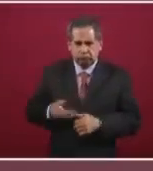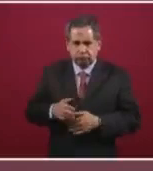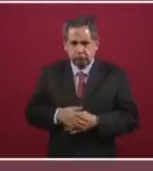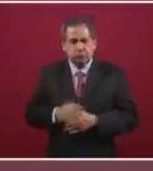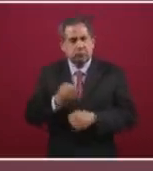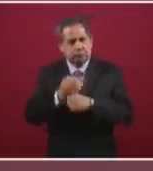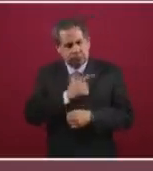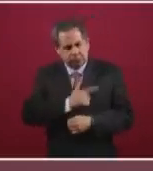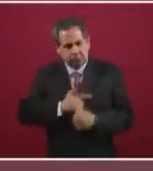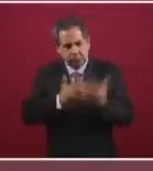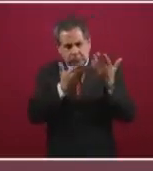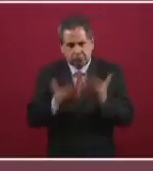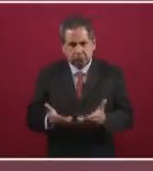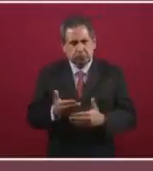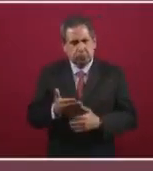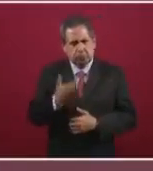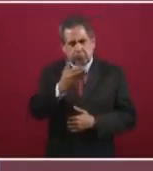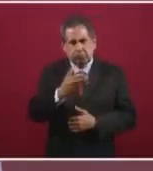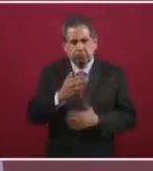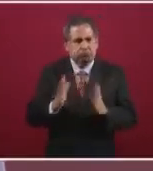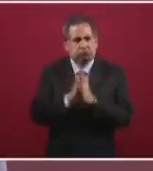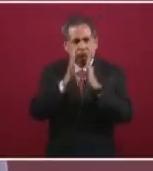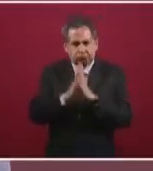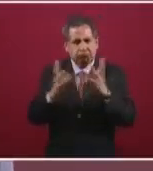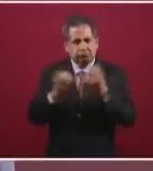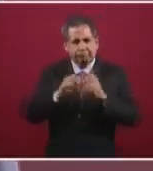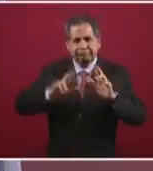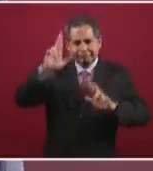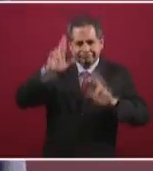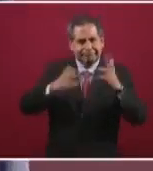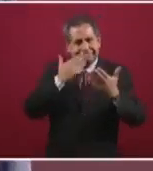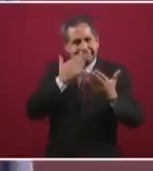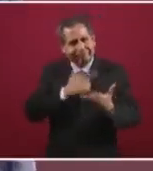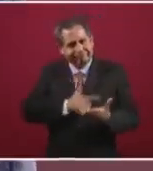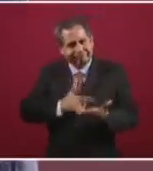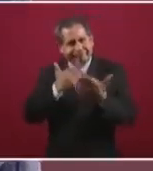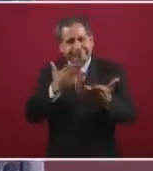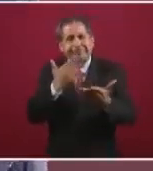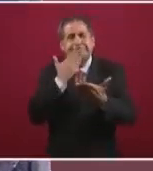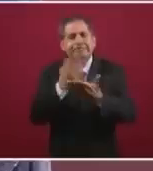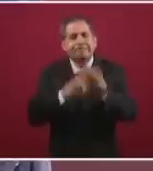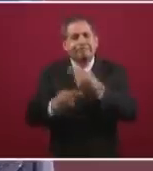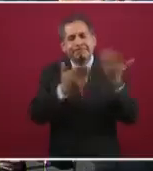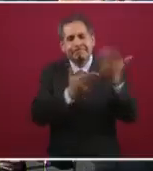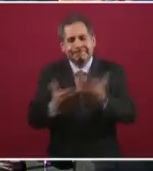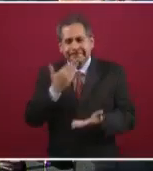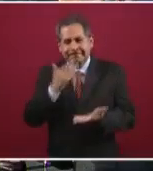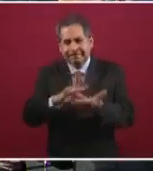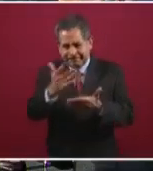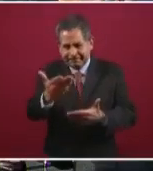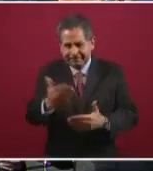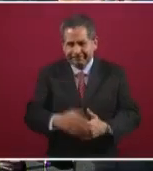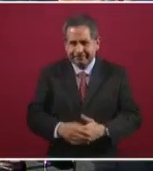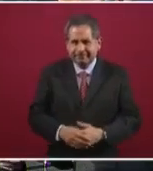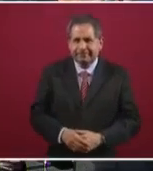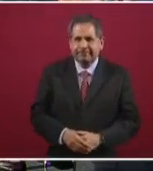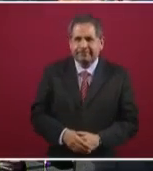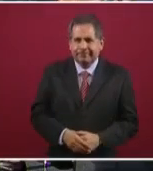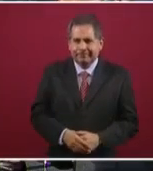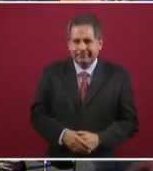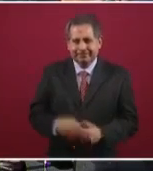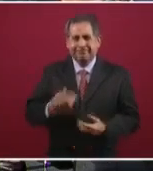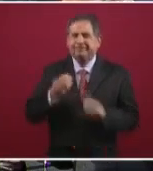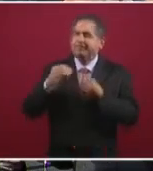nos da mucho gusto que participes aquí y bienvenido. Muchas gracias. Viva